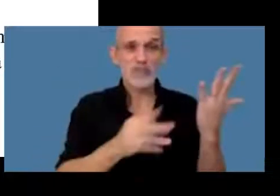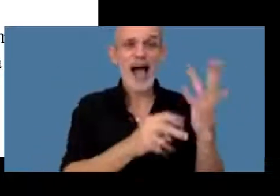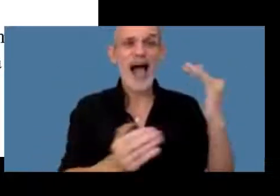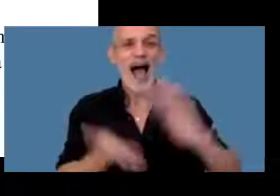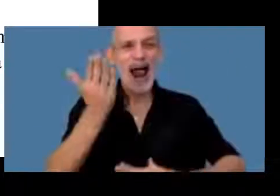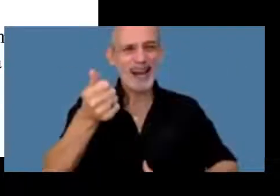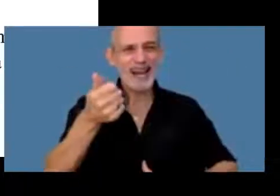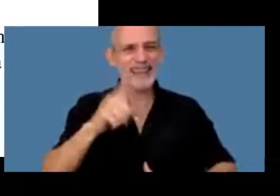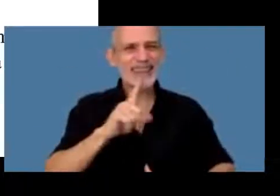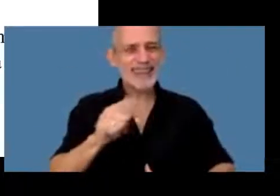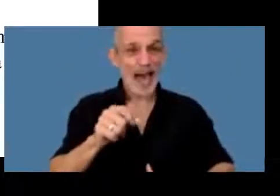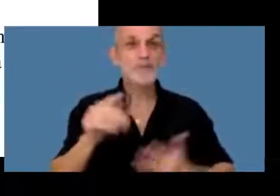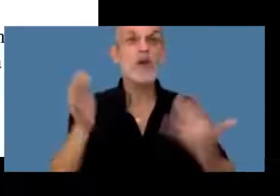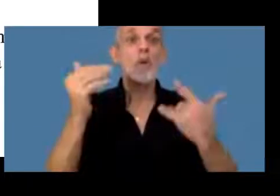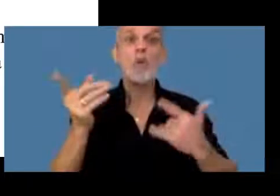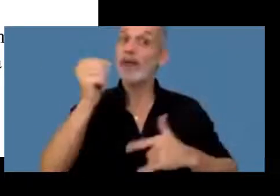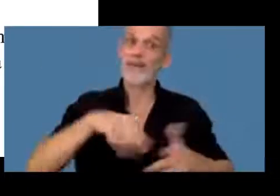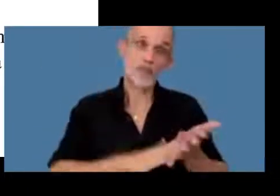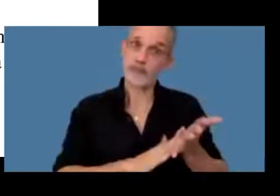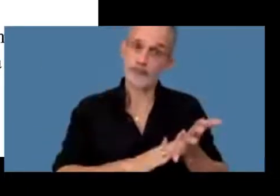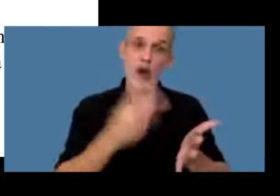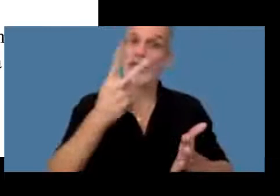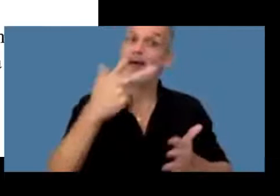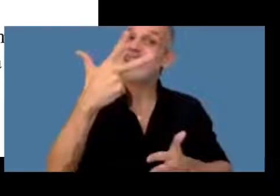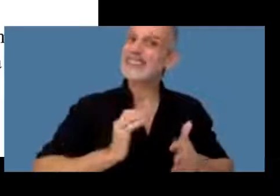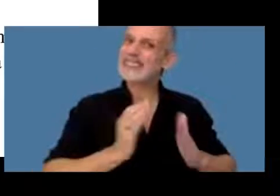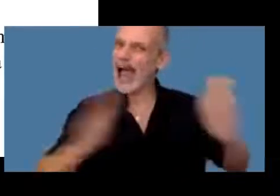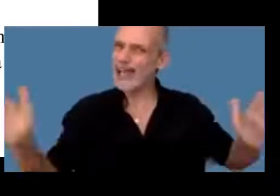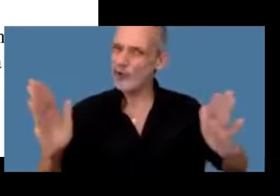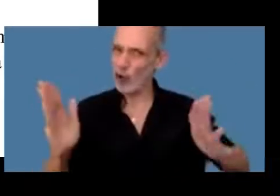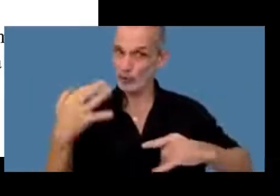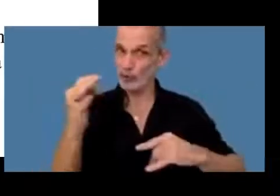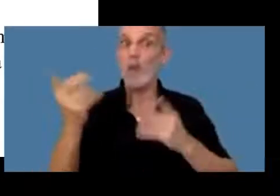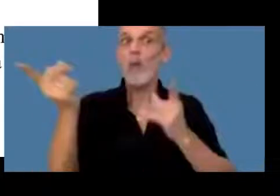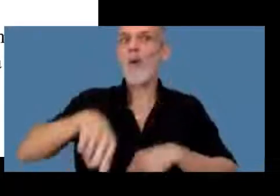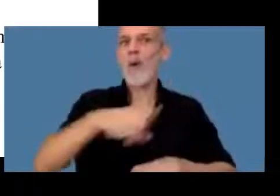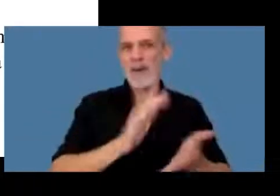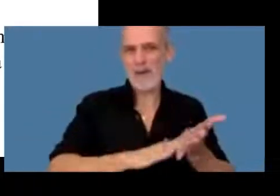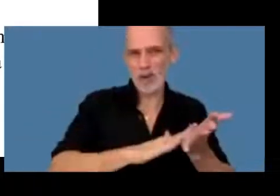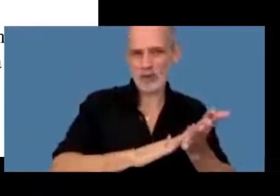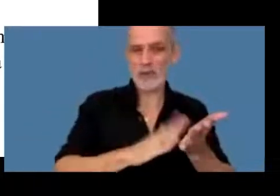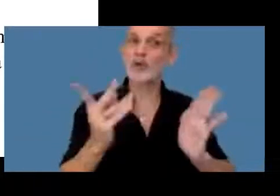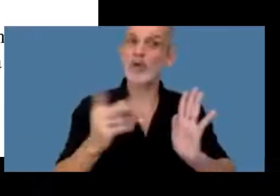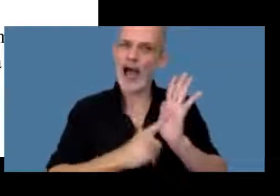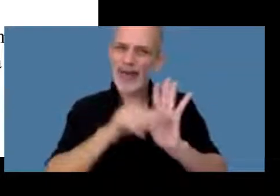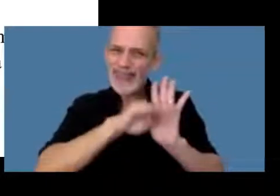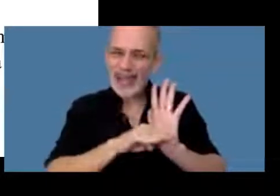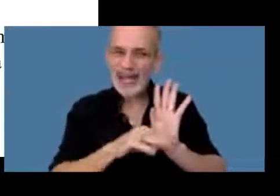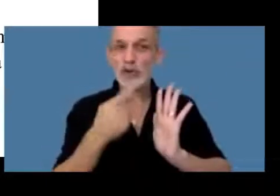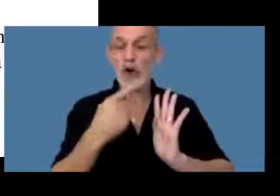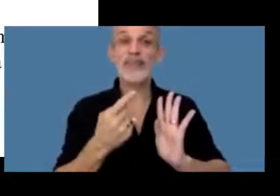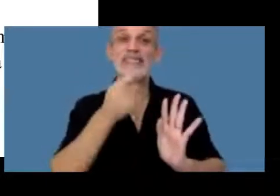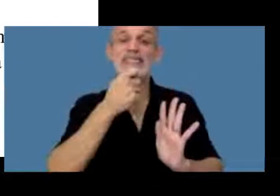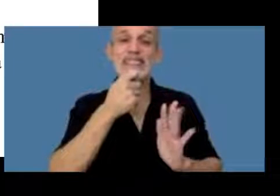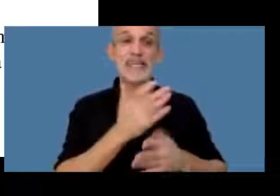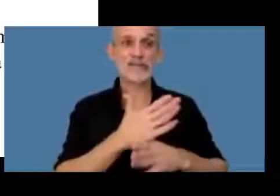que no pueden regresar hasta transcurridos 3 años calendarios. Y acá lo que sostiene es que si la